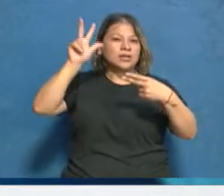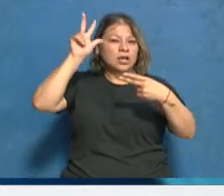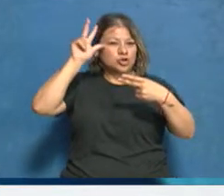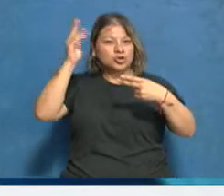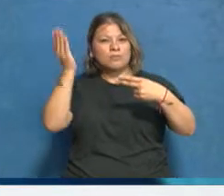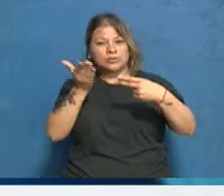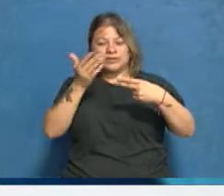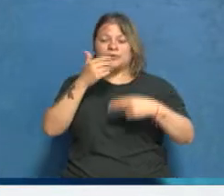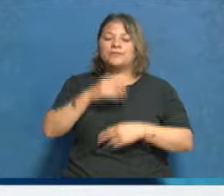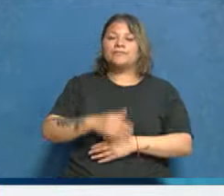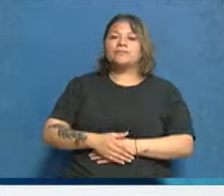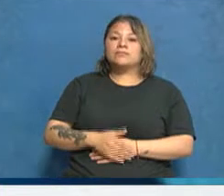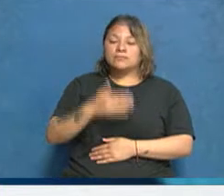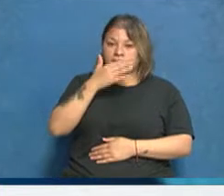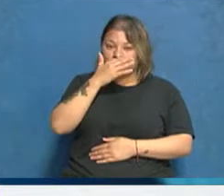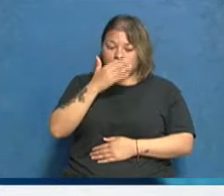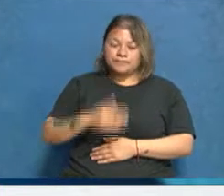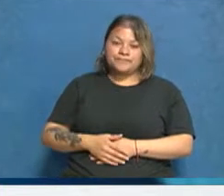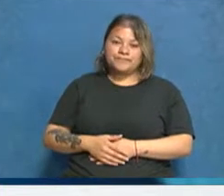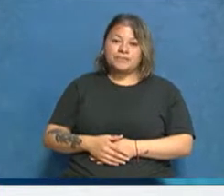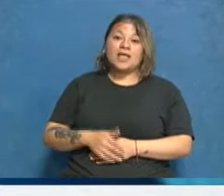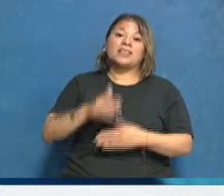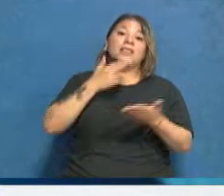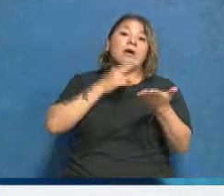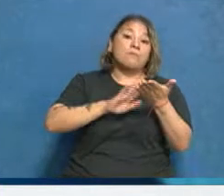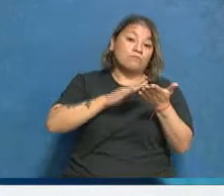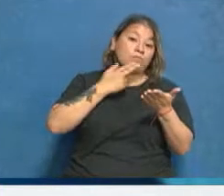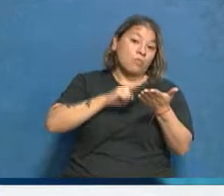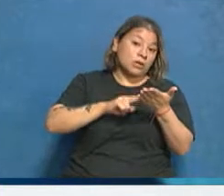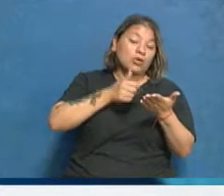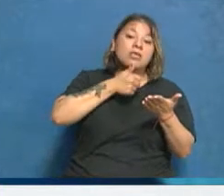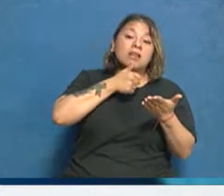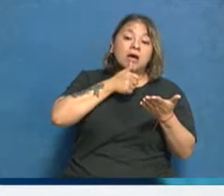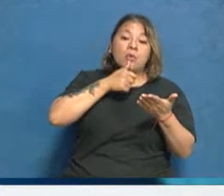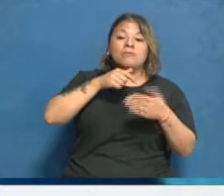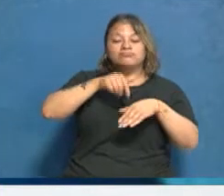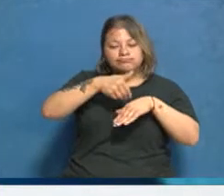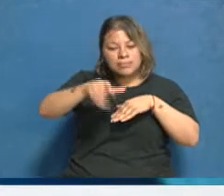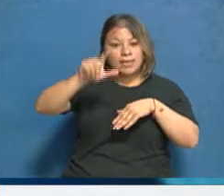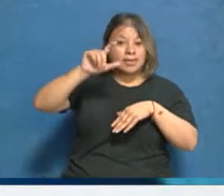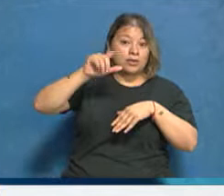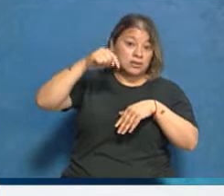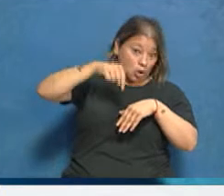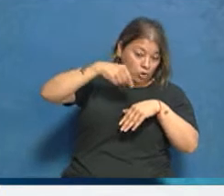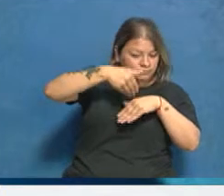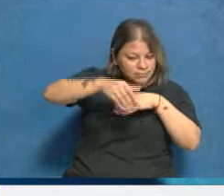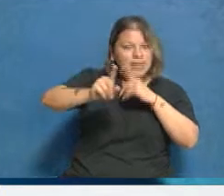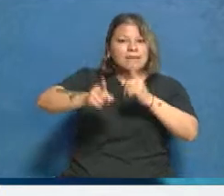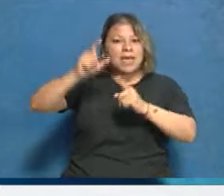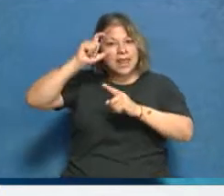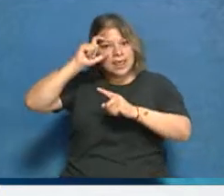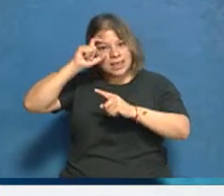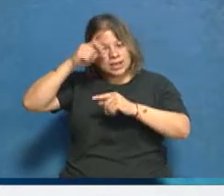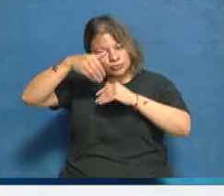59,88% de aumento del agua a partir de enero y a partir de hoy recordamos un